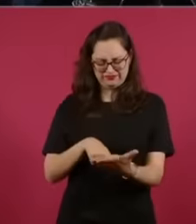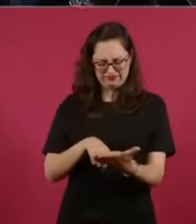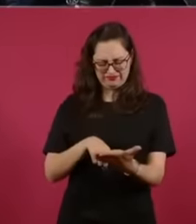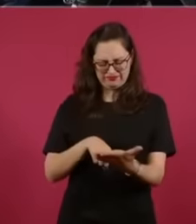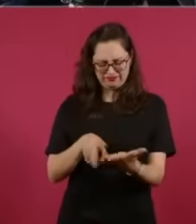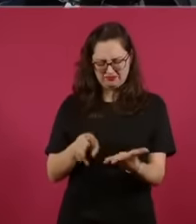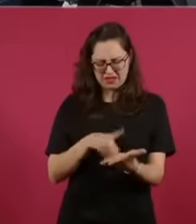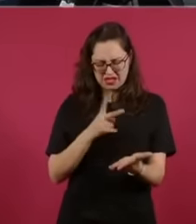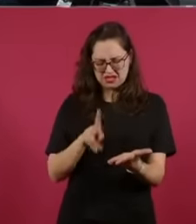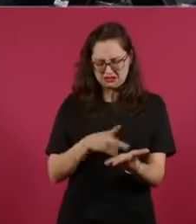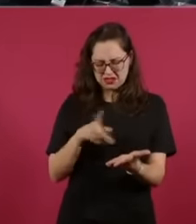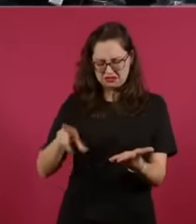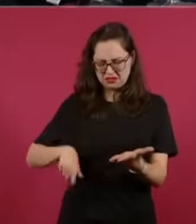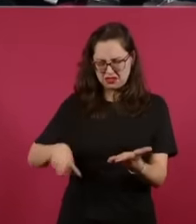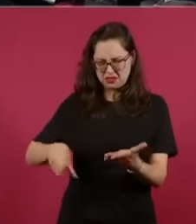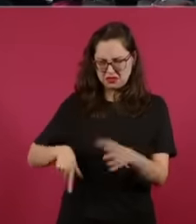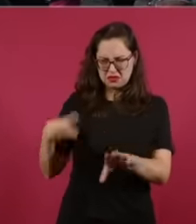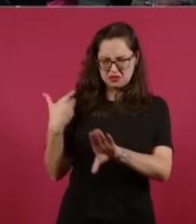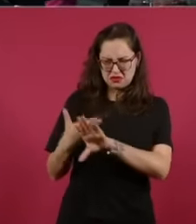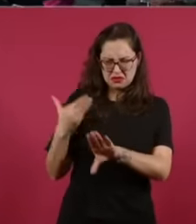y hizo